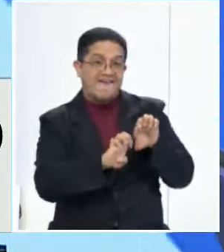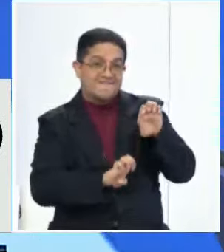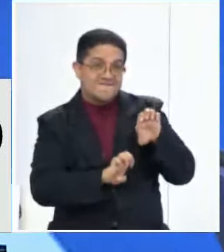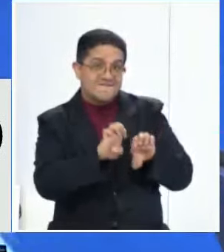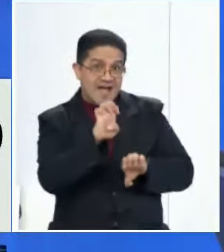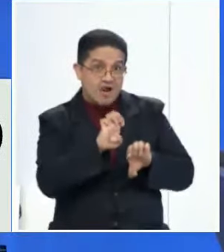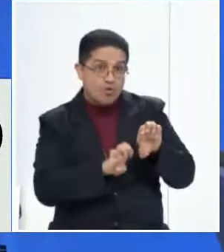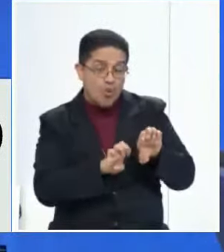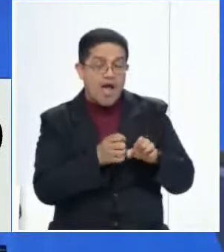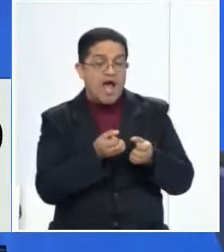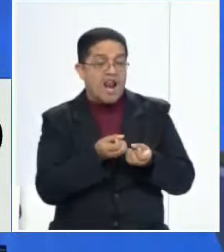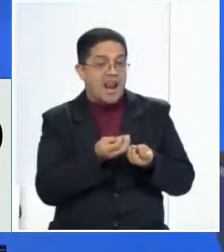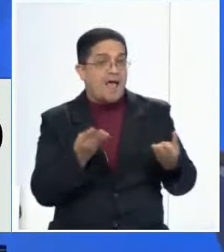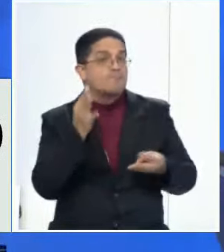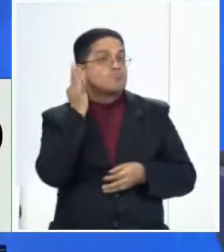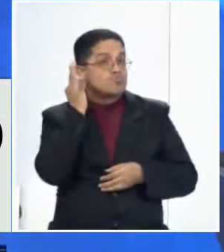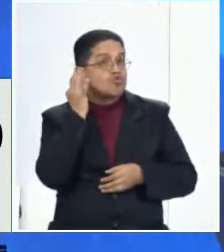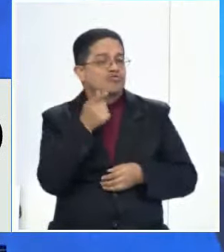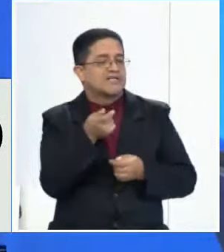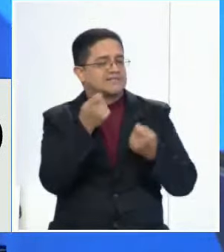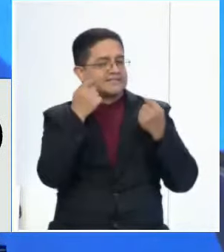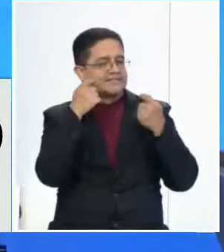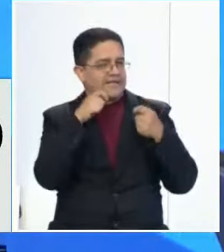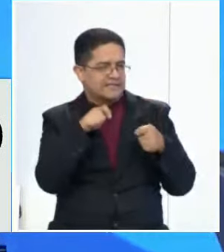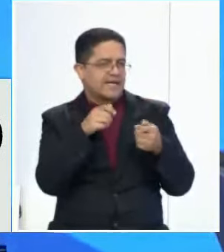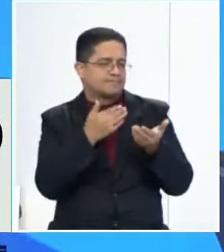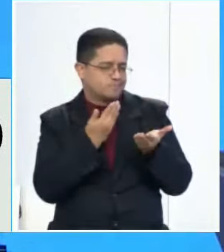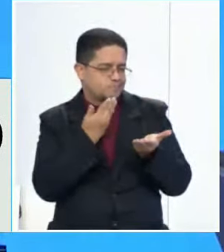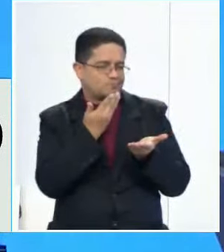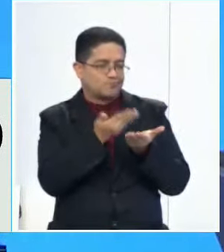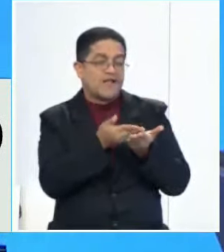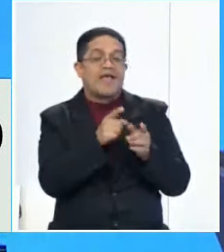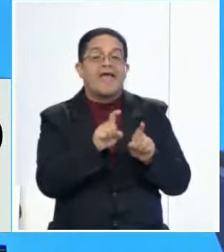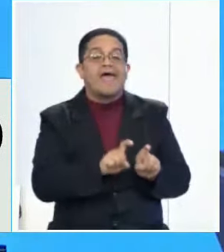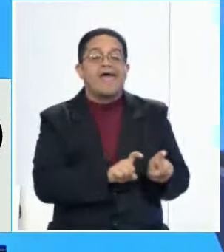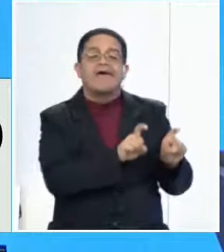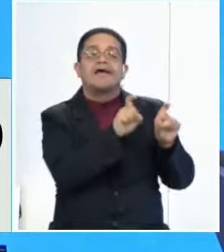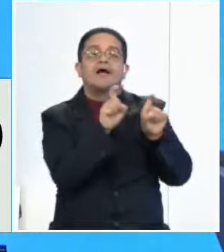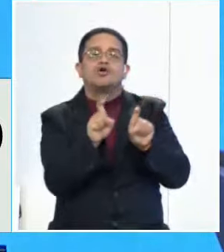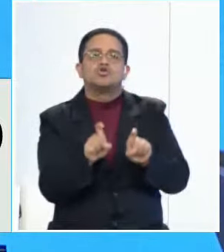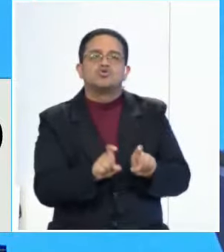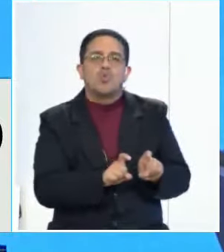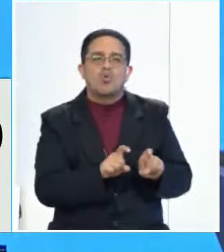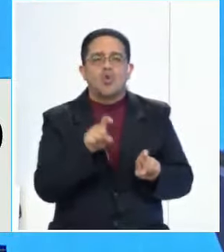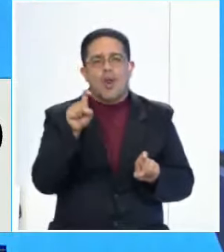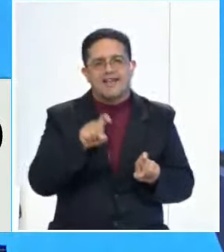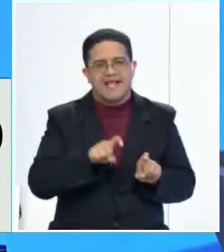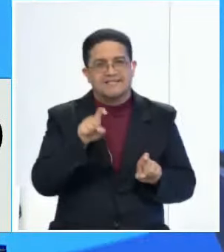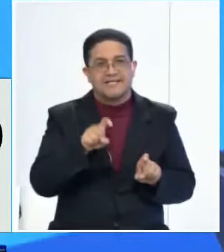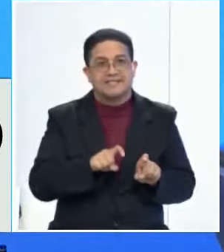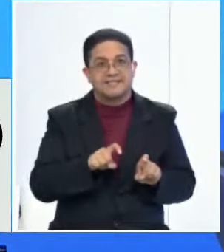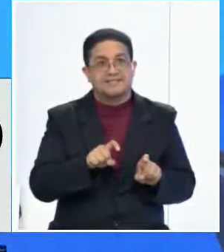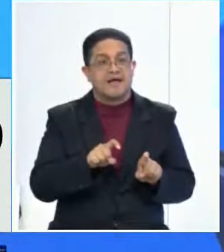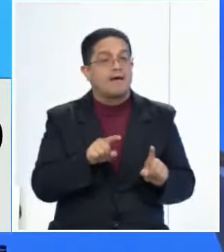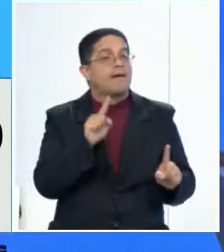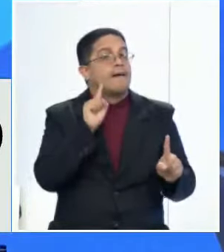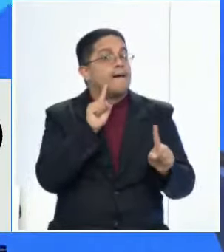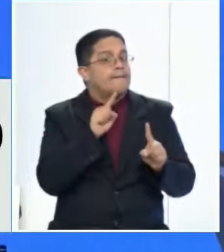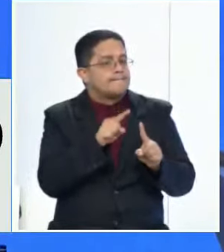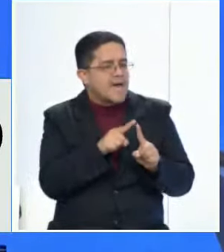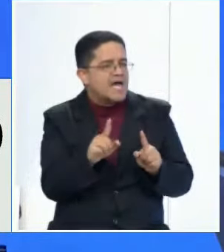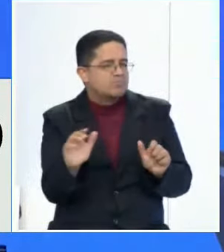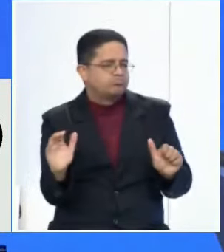A muchas se le va a intentar plantear los estudios pertinentes o los estudios que necesiten para poder definir